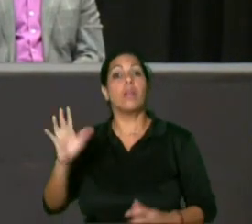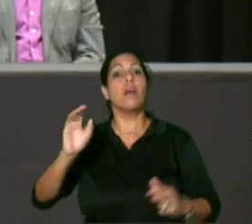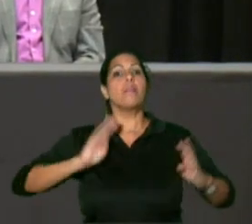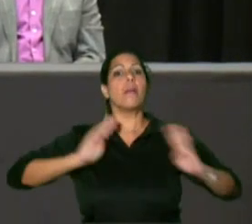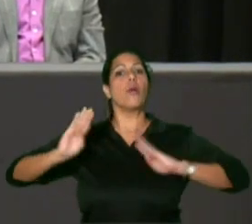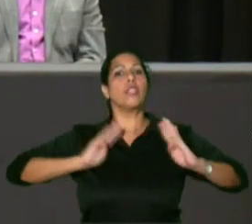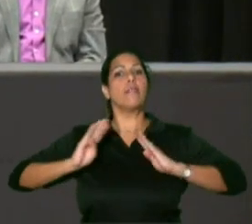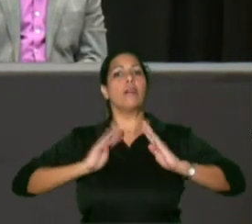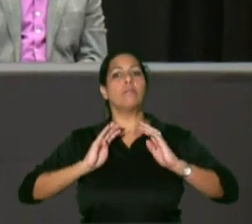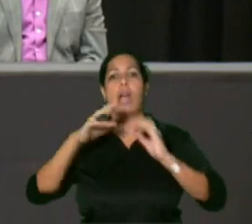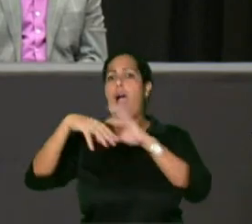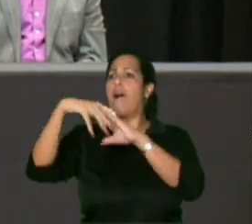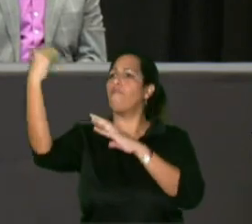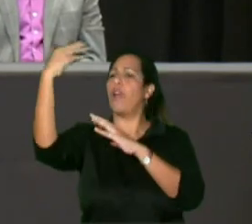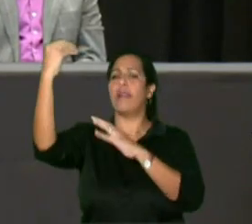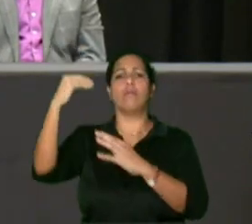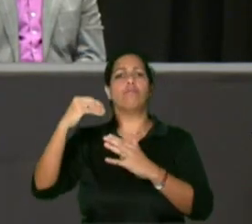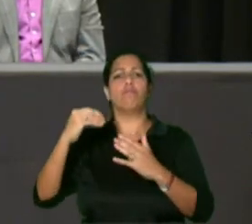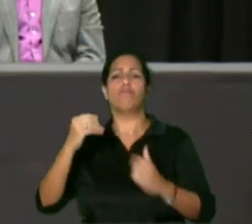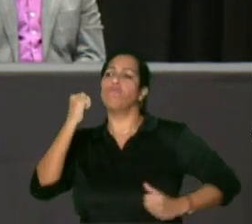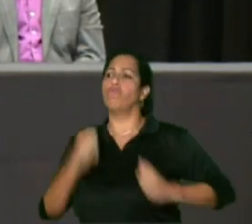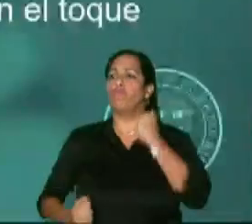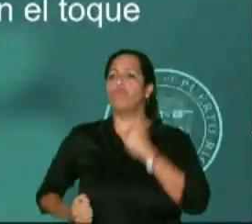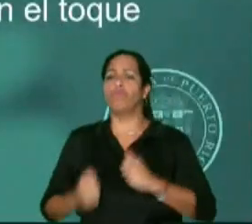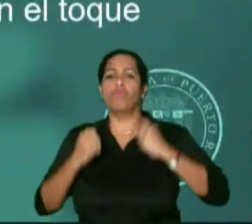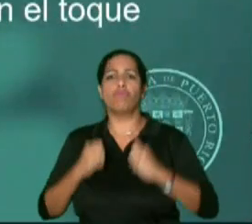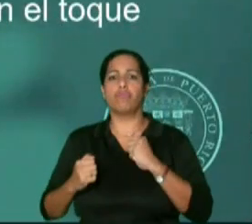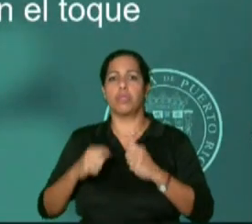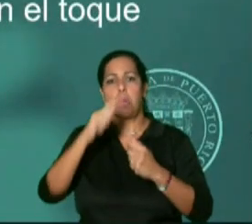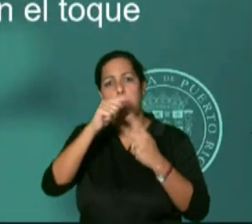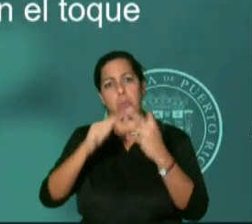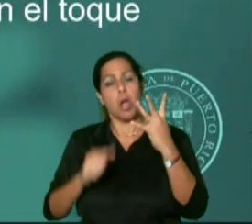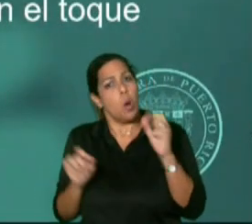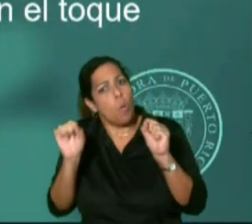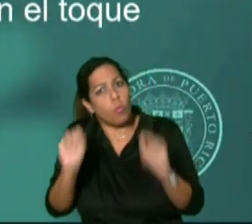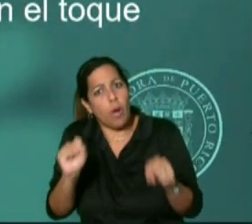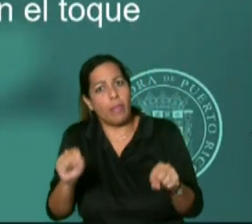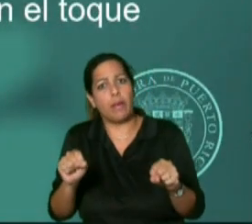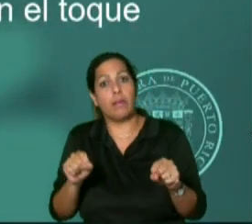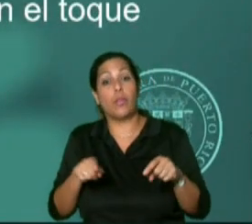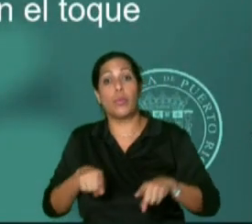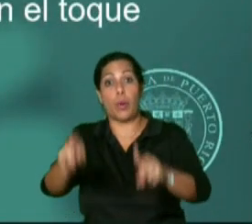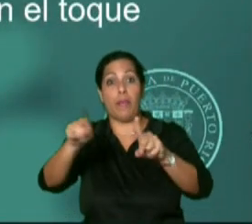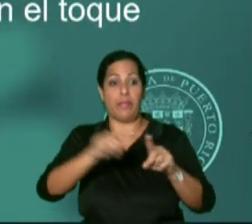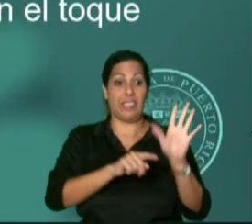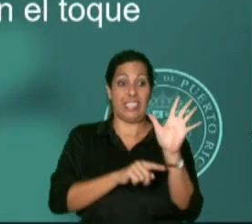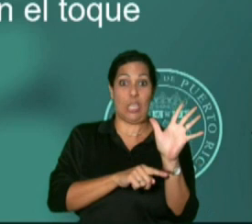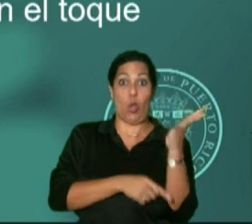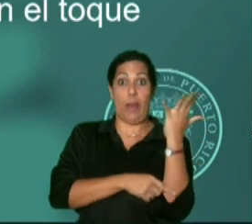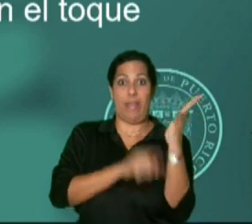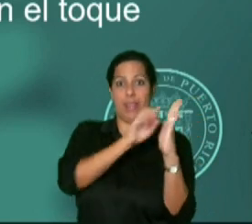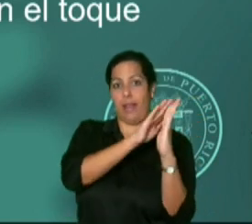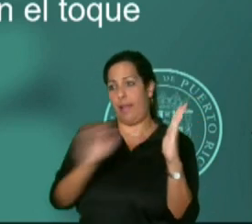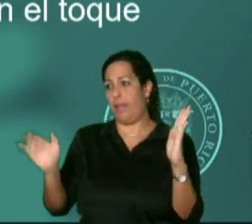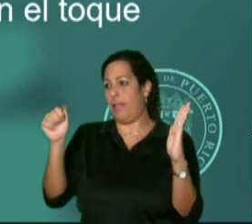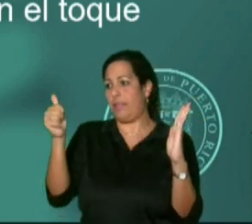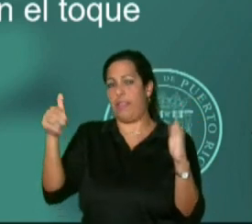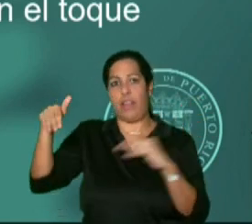y deportivas, que son al aire libre, podrán realizarse dentro del horario del toque de queda y no